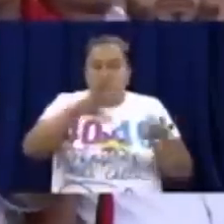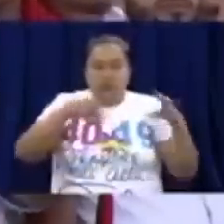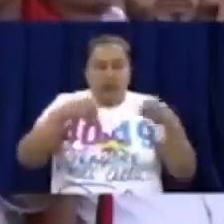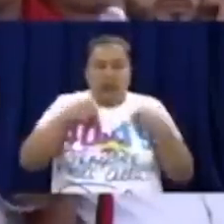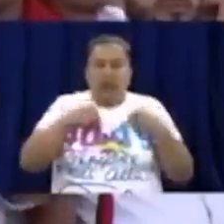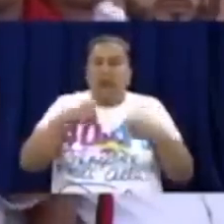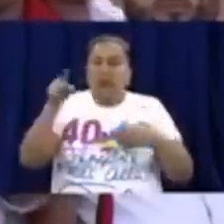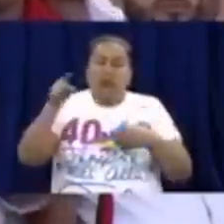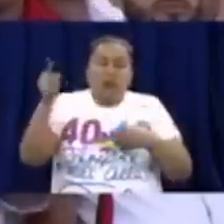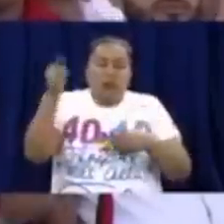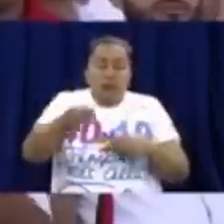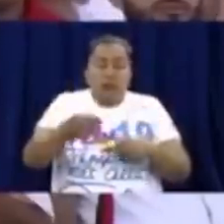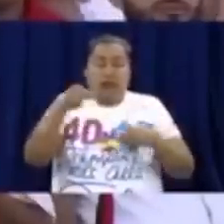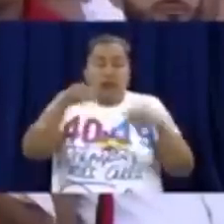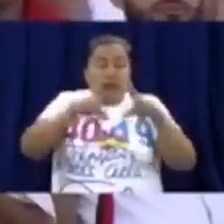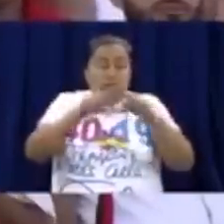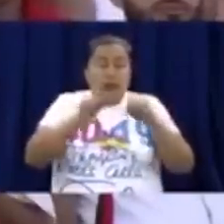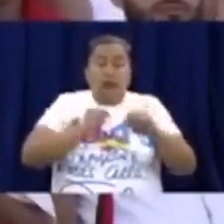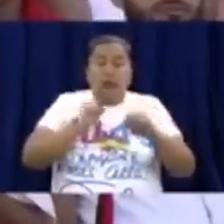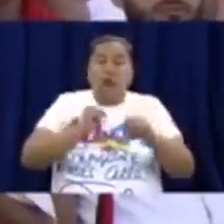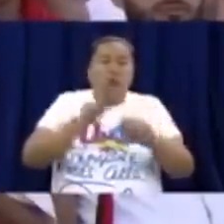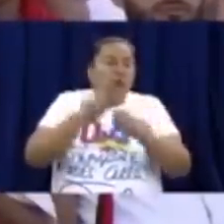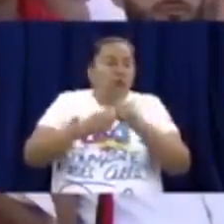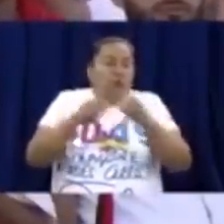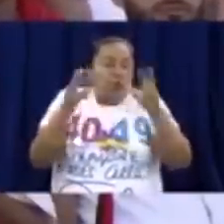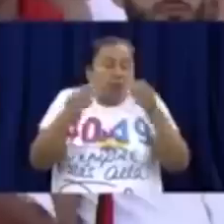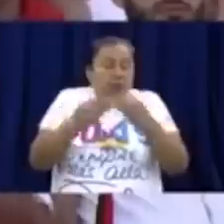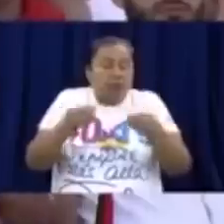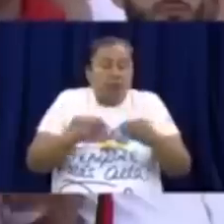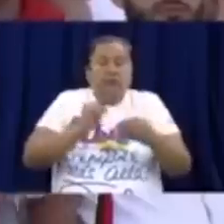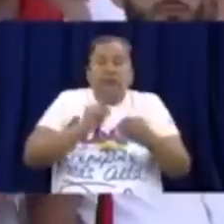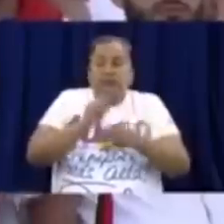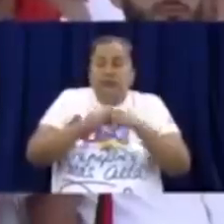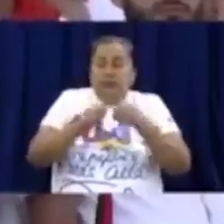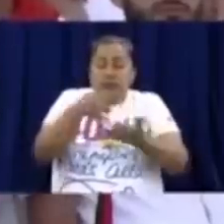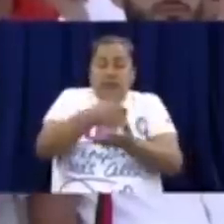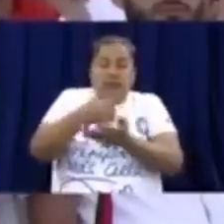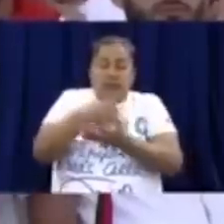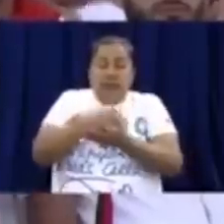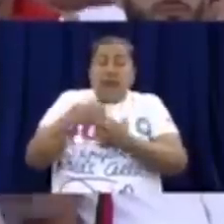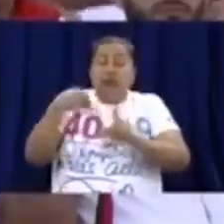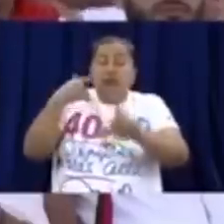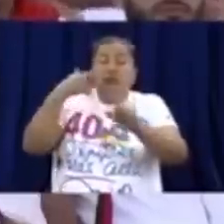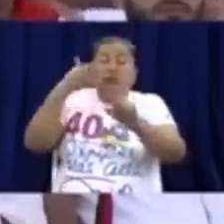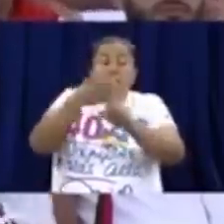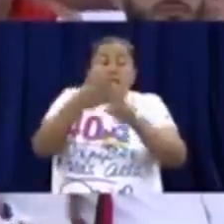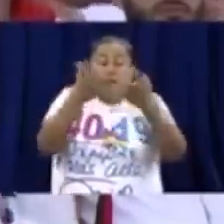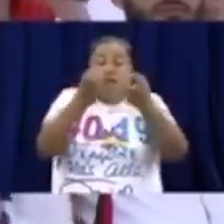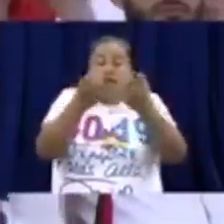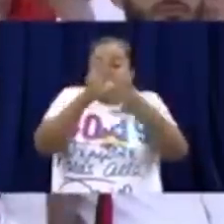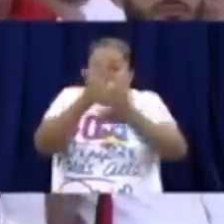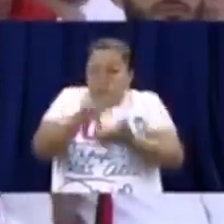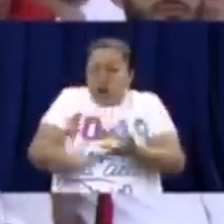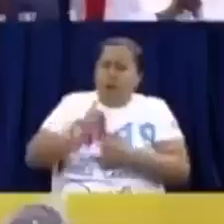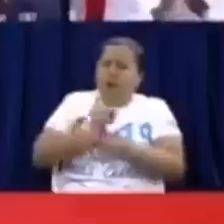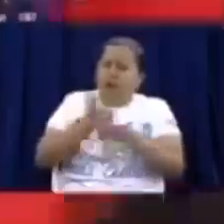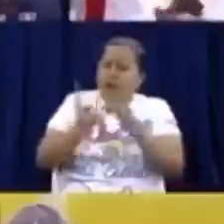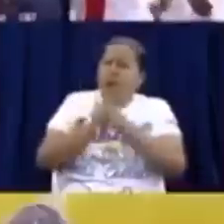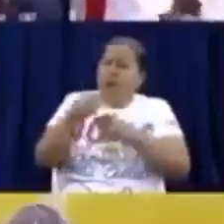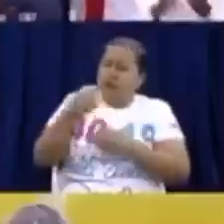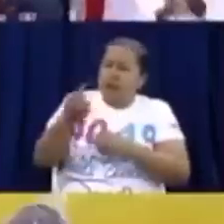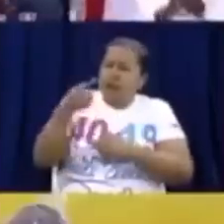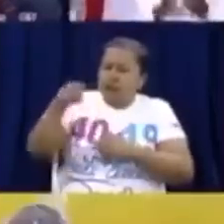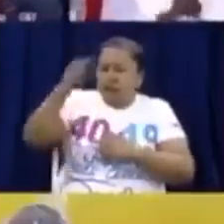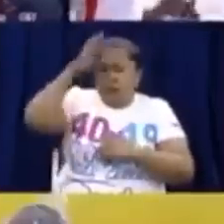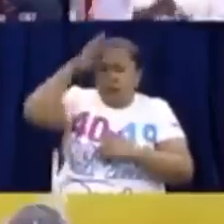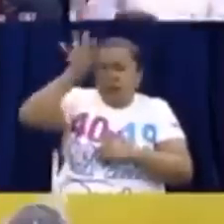las maniobras injerencistas dirigidas a desestabilizar y derrocar al gobierno sandinista.